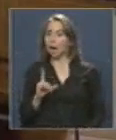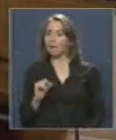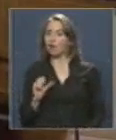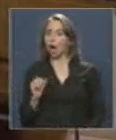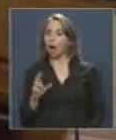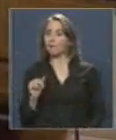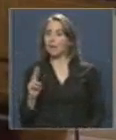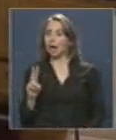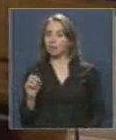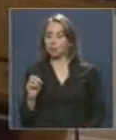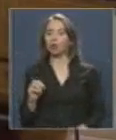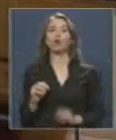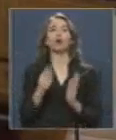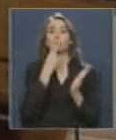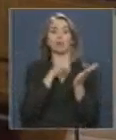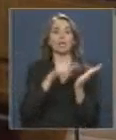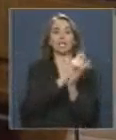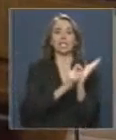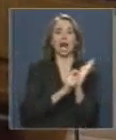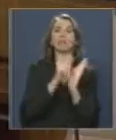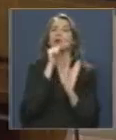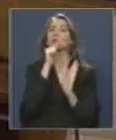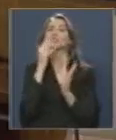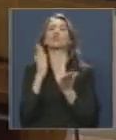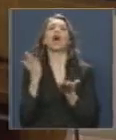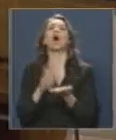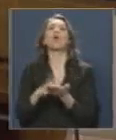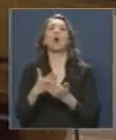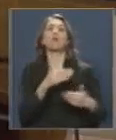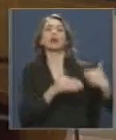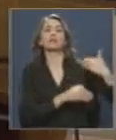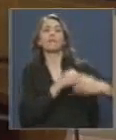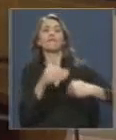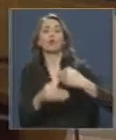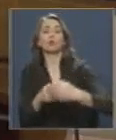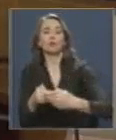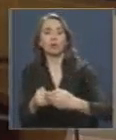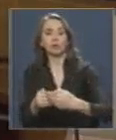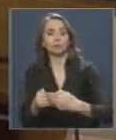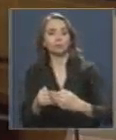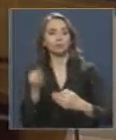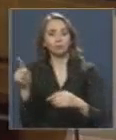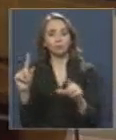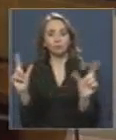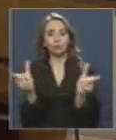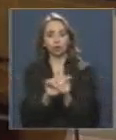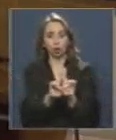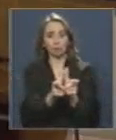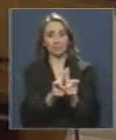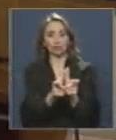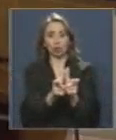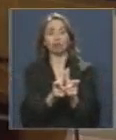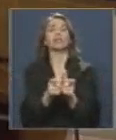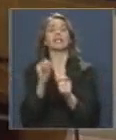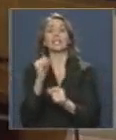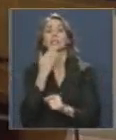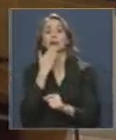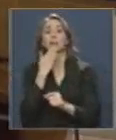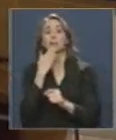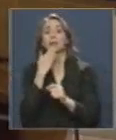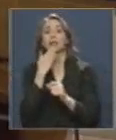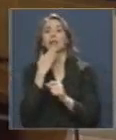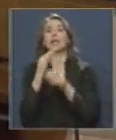donde cuestionan la forma en que se ha venido operando tanto dicha comisión como la Corte Interamericana de Derechos